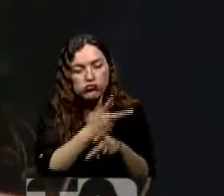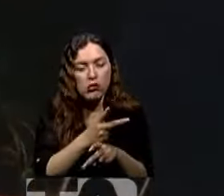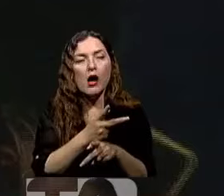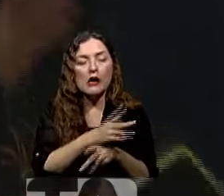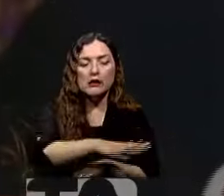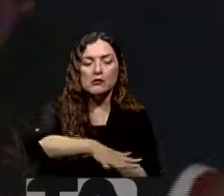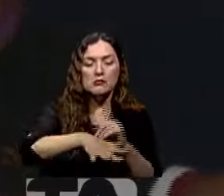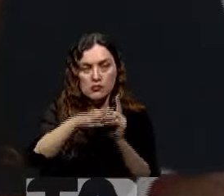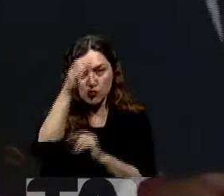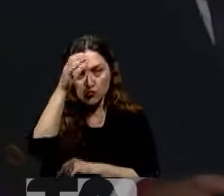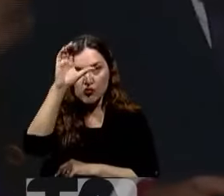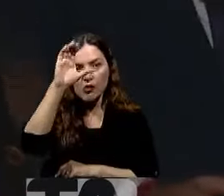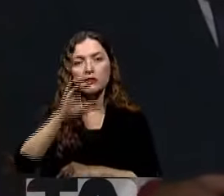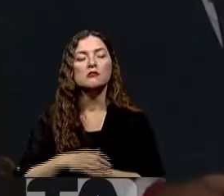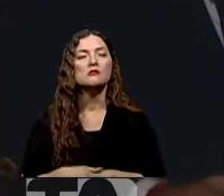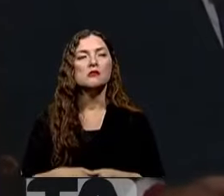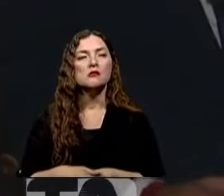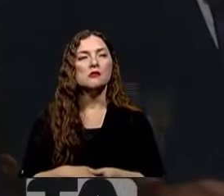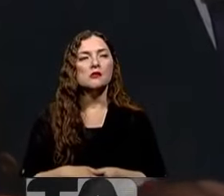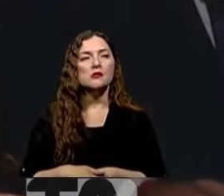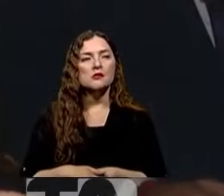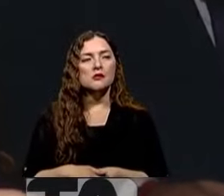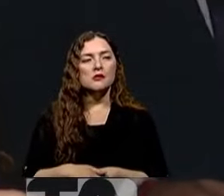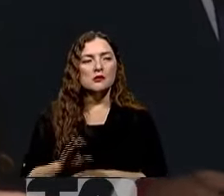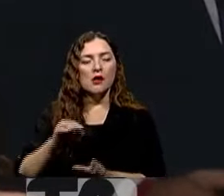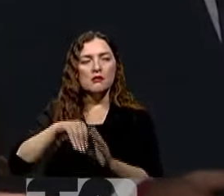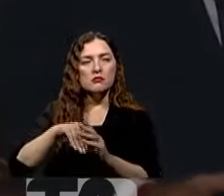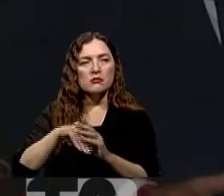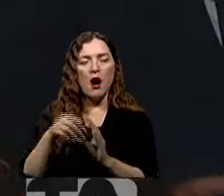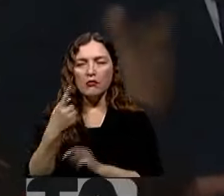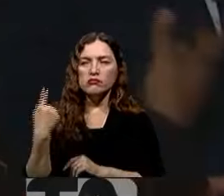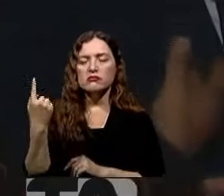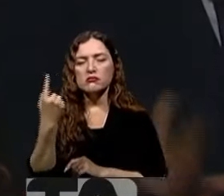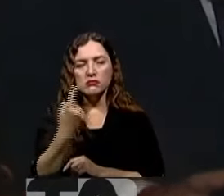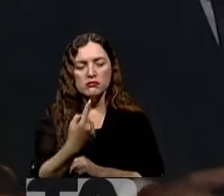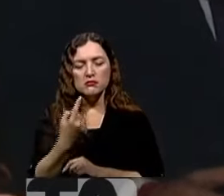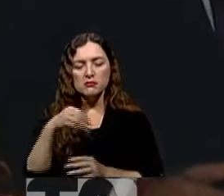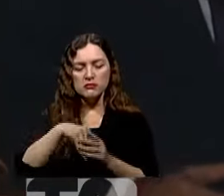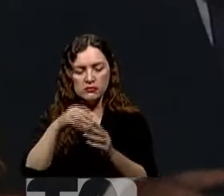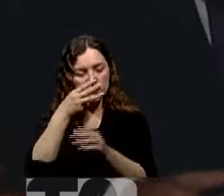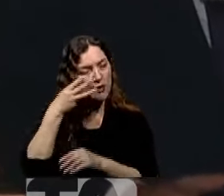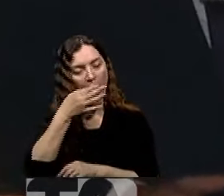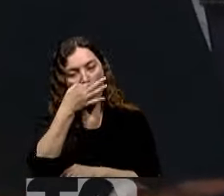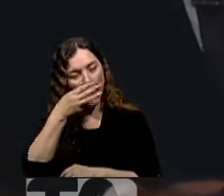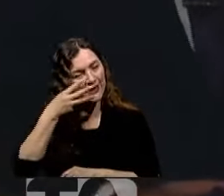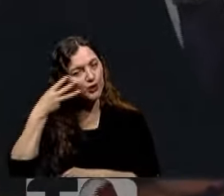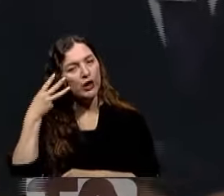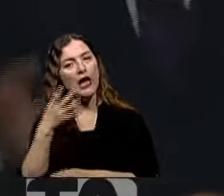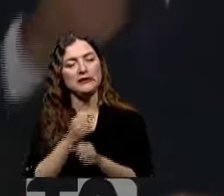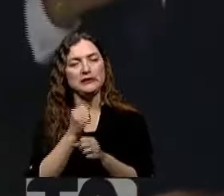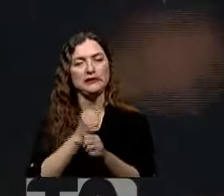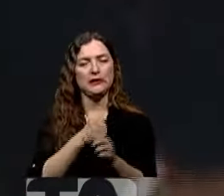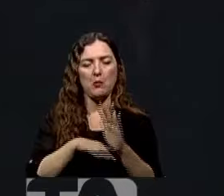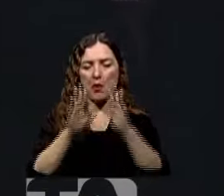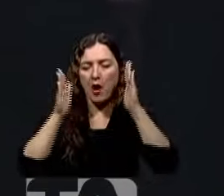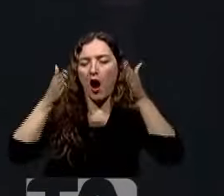En este caso, al hacerlo en la Amazonía, tiene que ver mucho con la propia estrategia del banco de enfocarse en la Amazonía como el gran reservorio